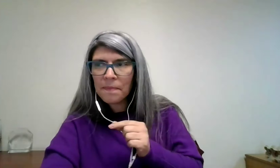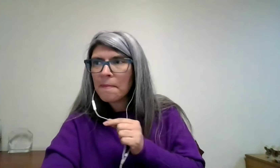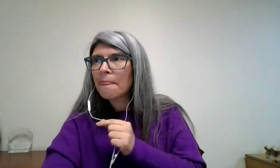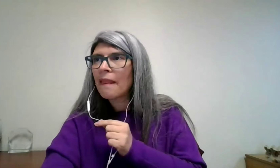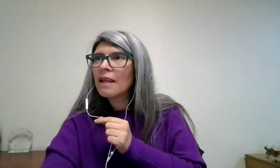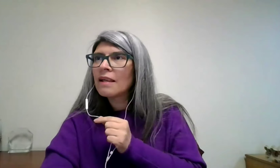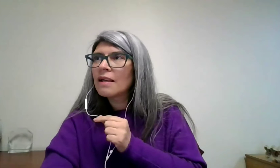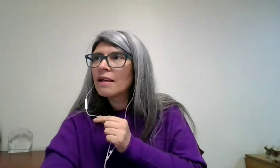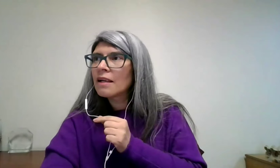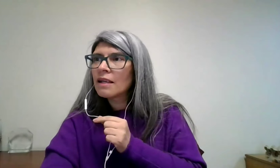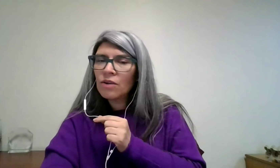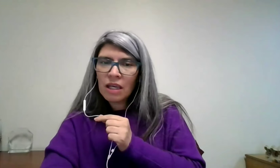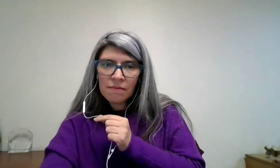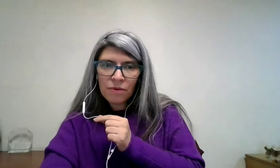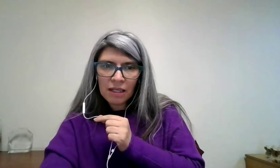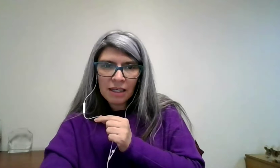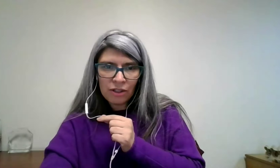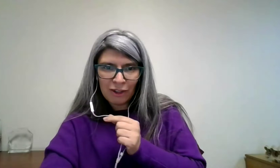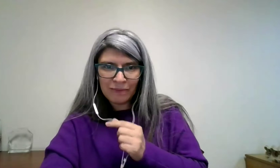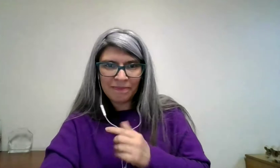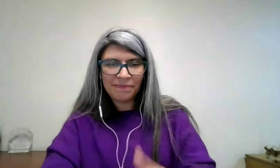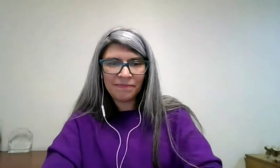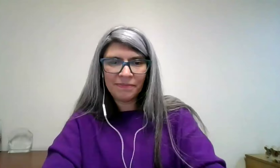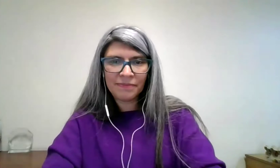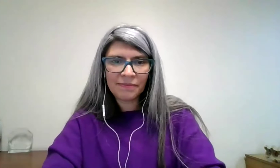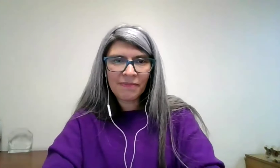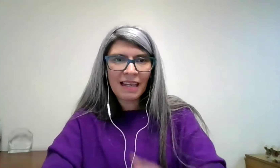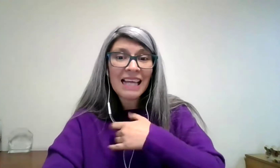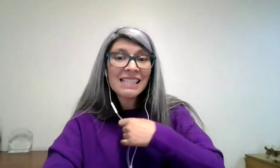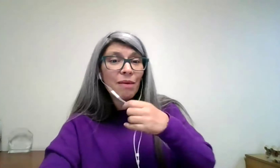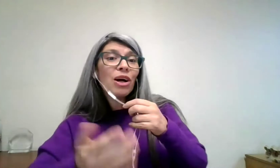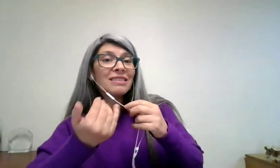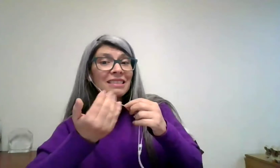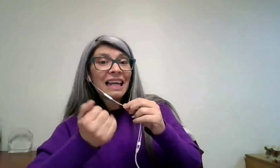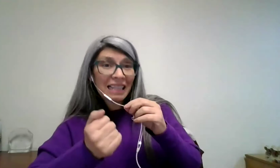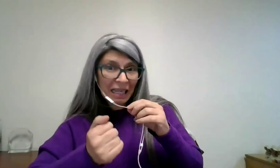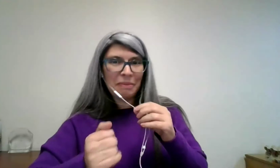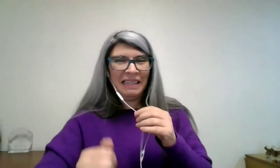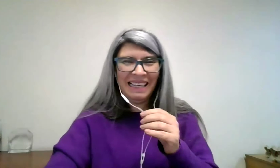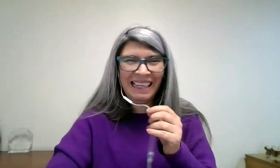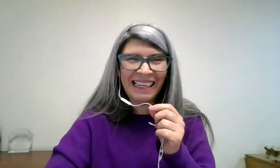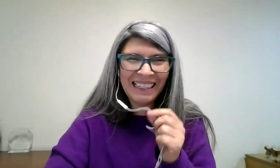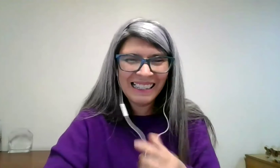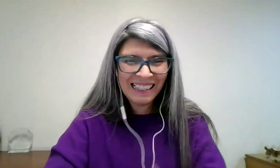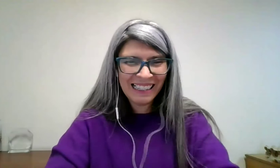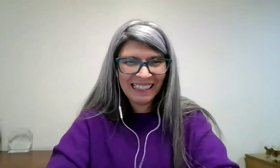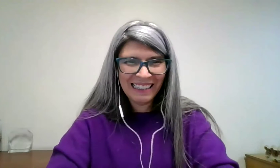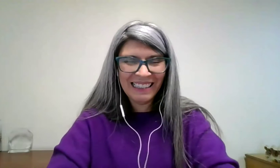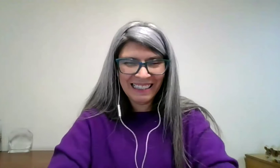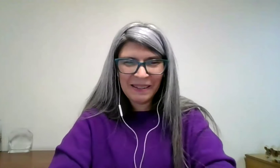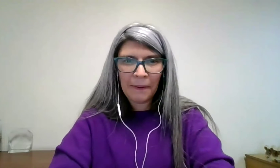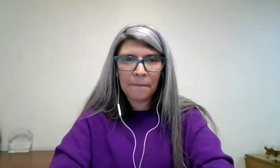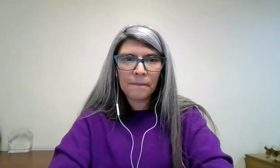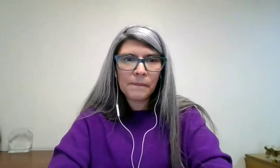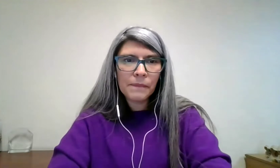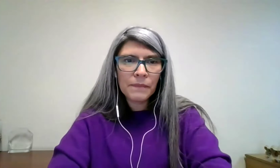segundo, creo que por aquí lo tengo. Ahí sí vamos a necesitar la intérprete.